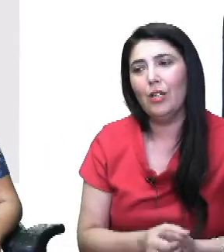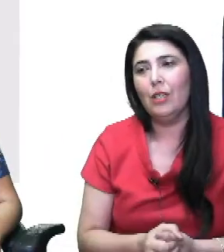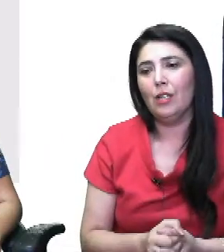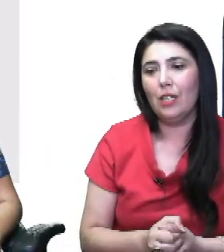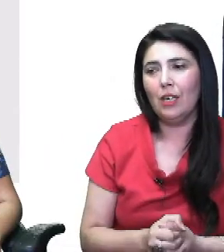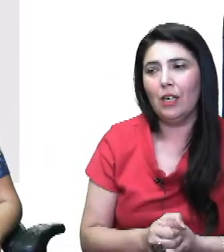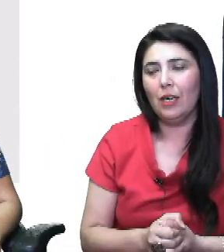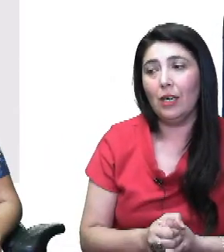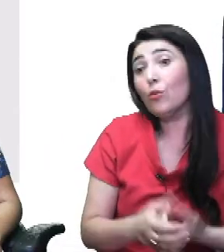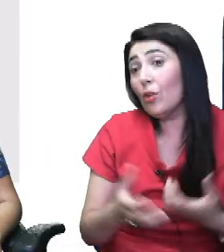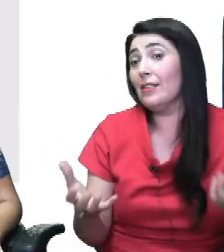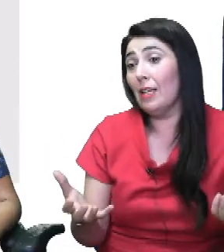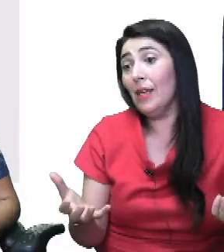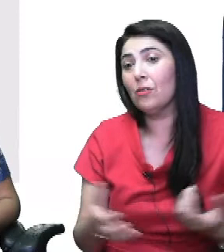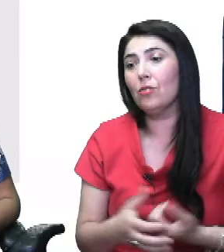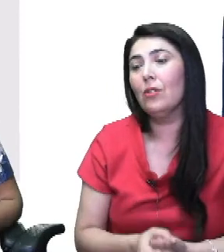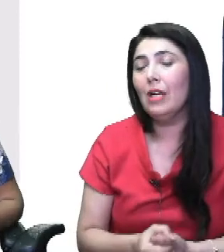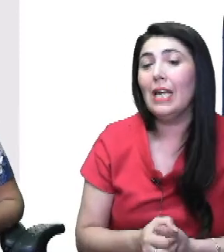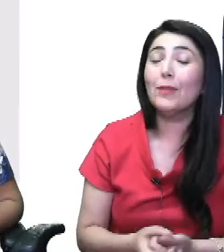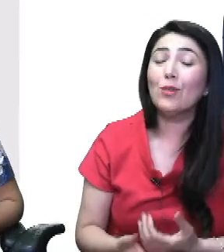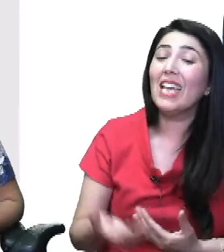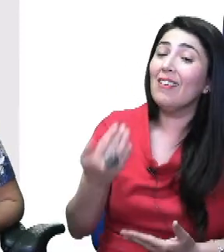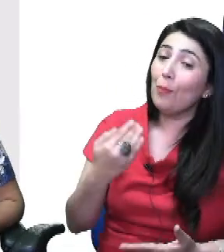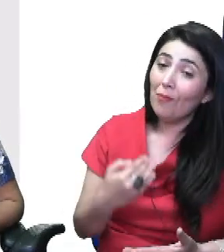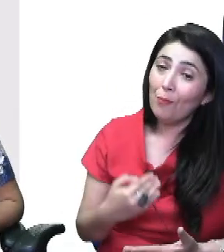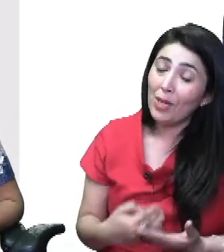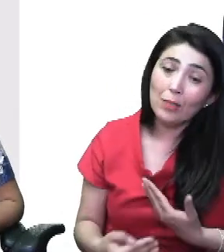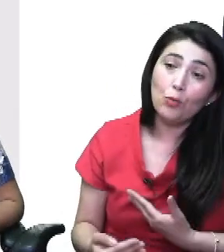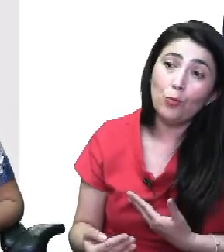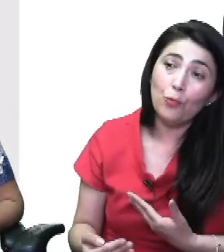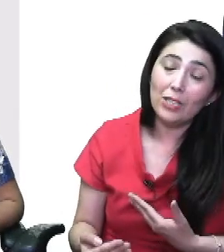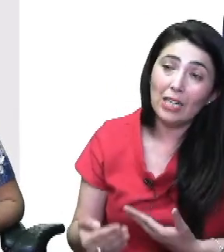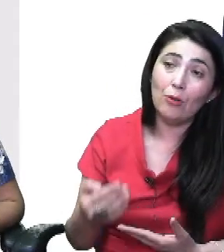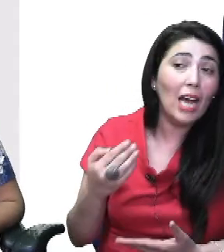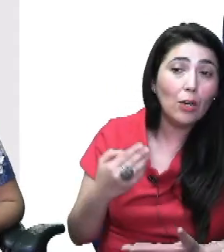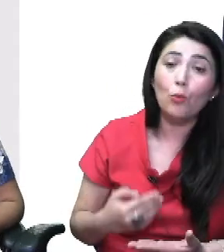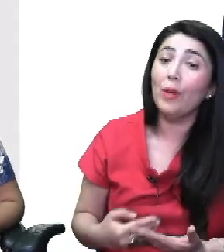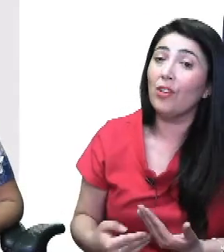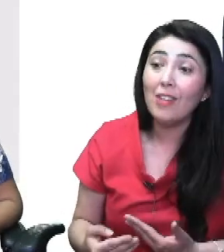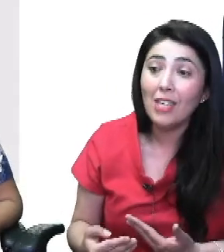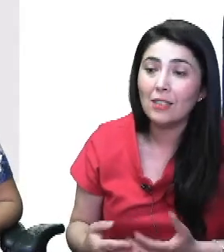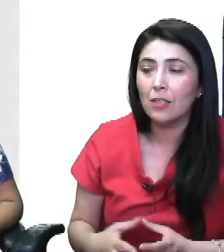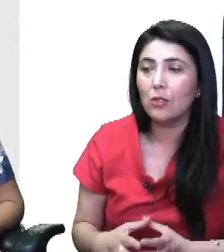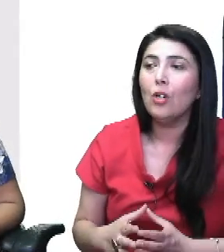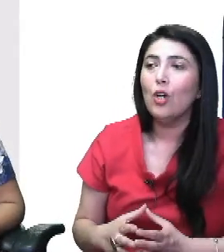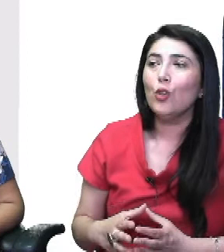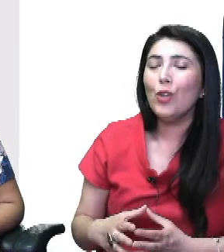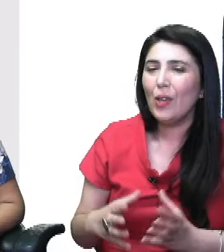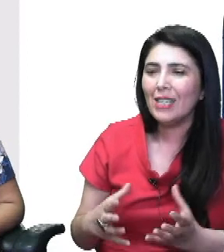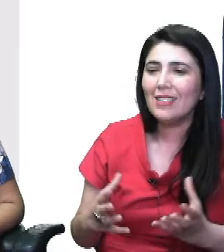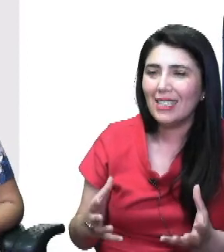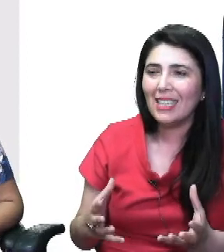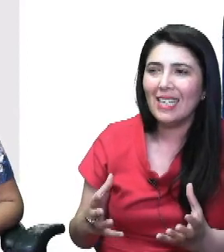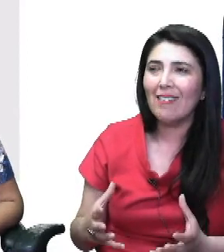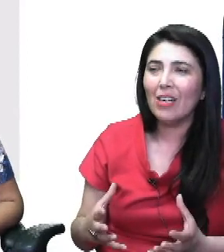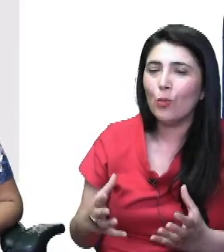condición incluso de hacinamiento. Las personas que pierden su fuente laboral o sus medios de vida, ¿cierto?, donde hay